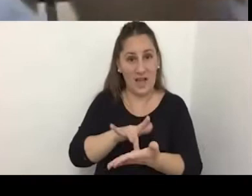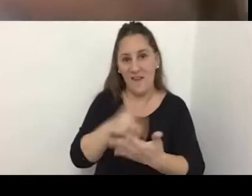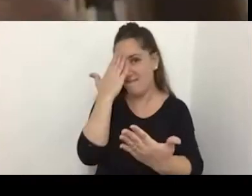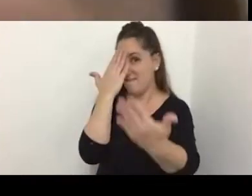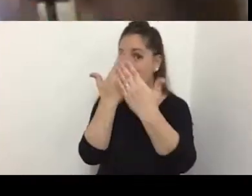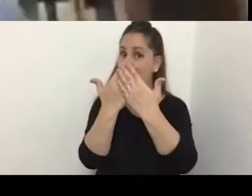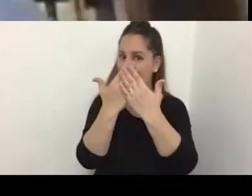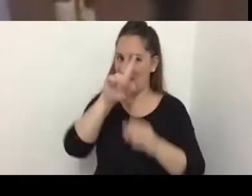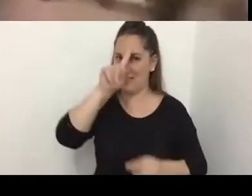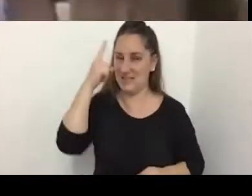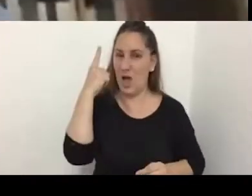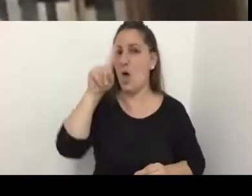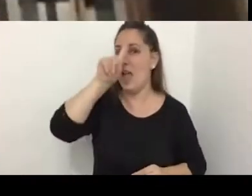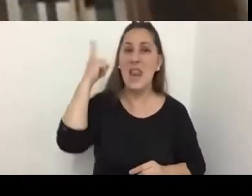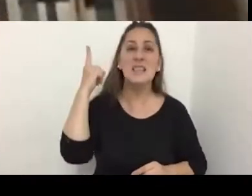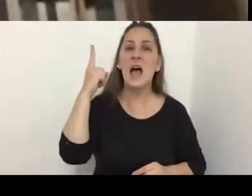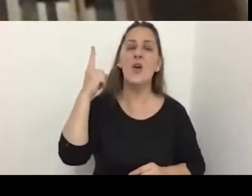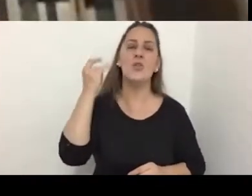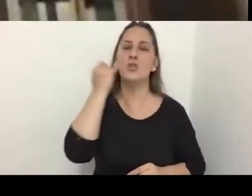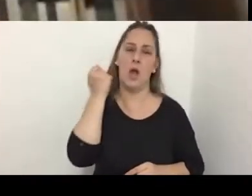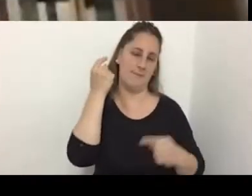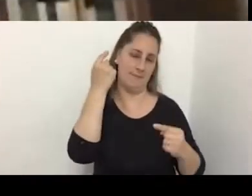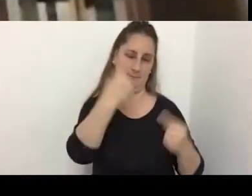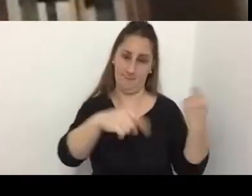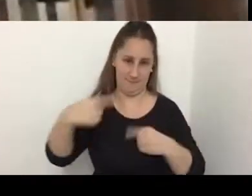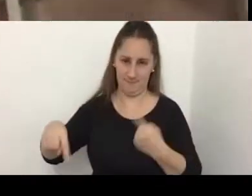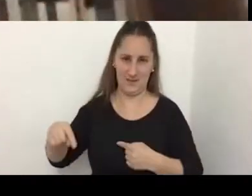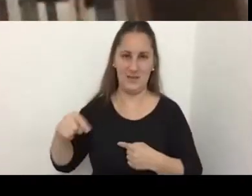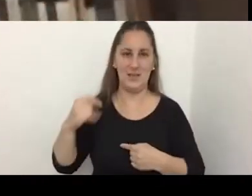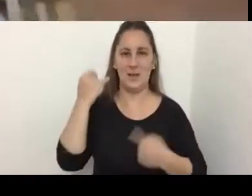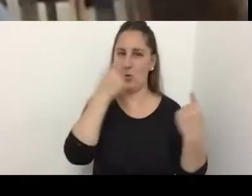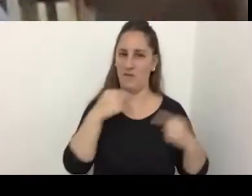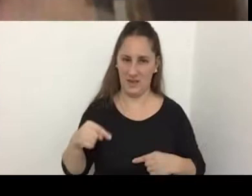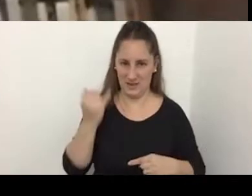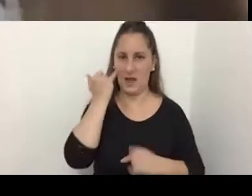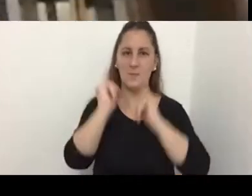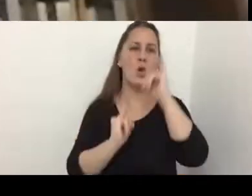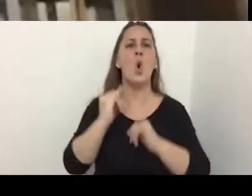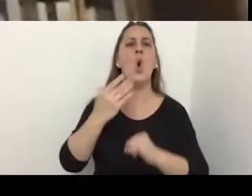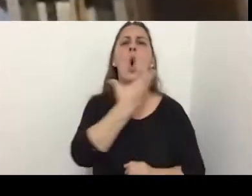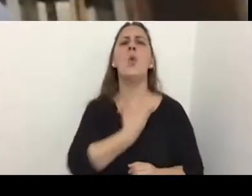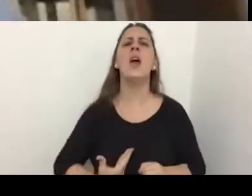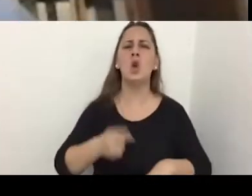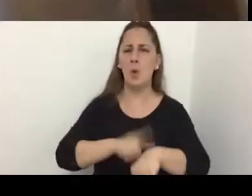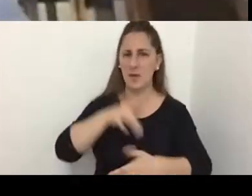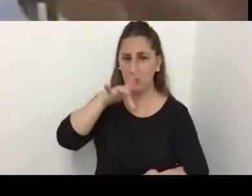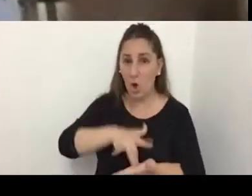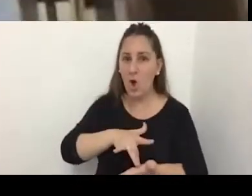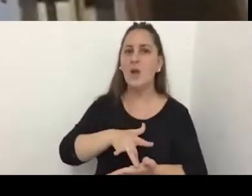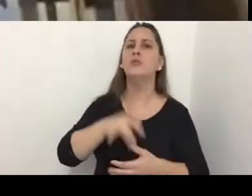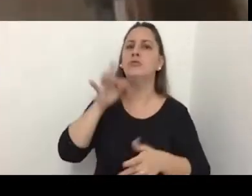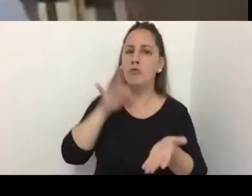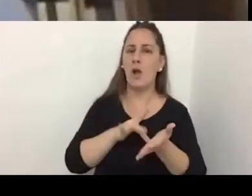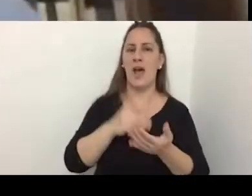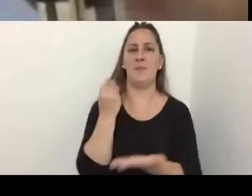el Estado es muy etéreo, ya lo he explicado eso. A mí me gusta hablar del gobierno de turno al frente del Estado, porque no todos